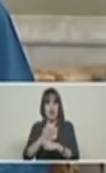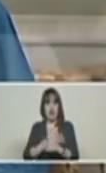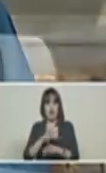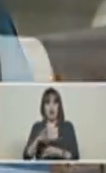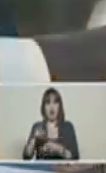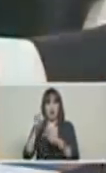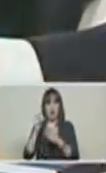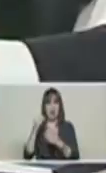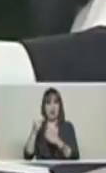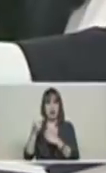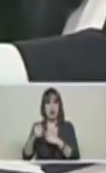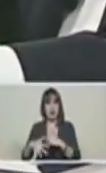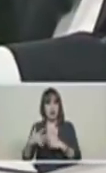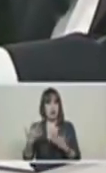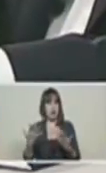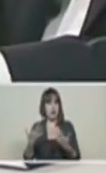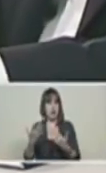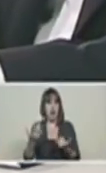Muy importante.